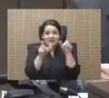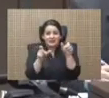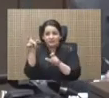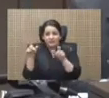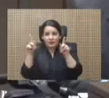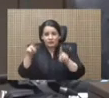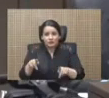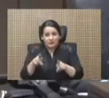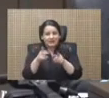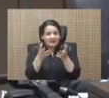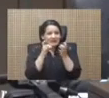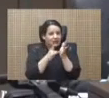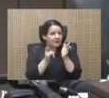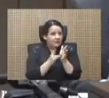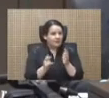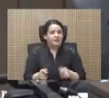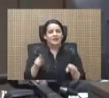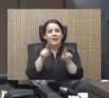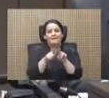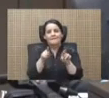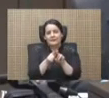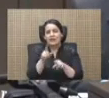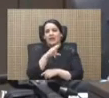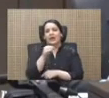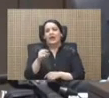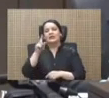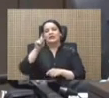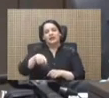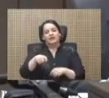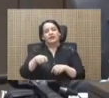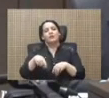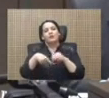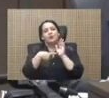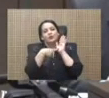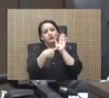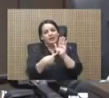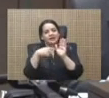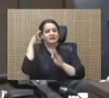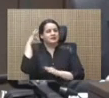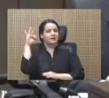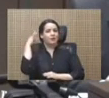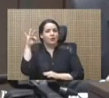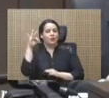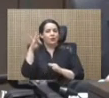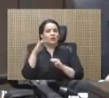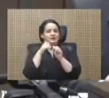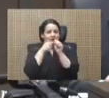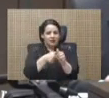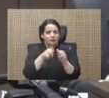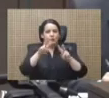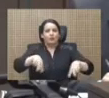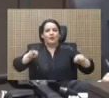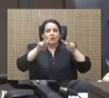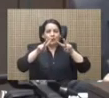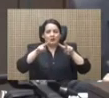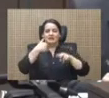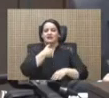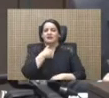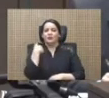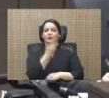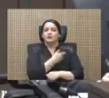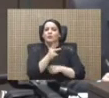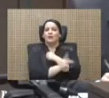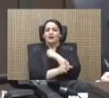también debemos dar testimonio de apego a los valores que rigen nuestro país, por lo cual es clara